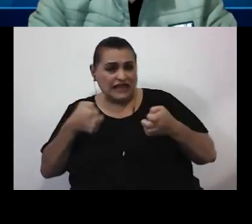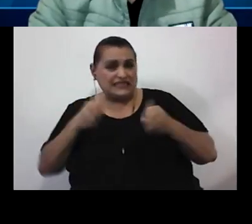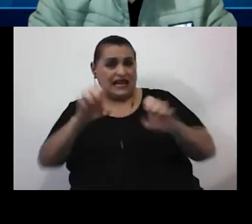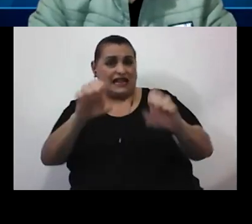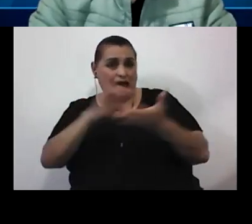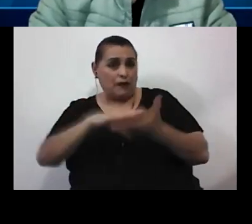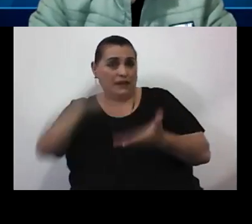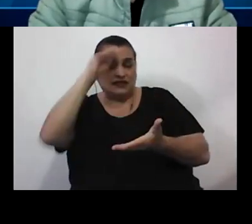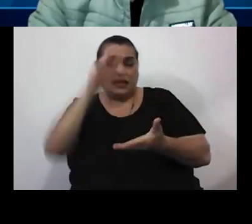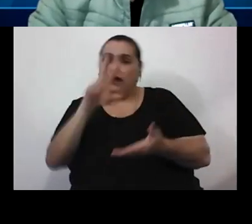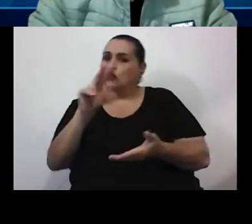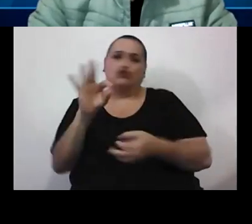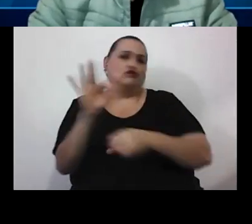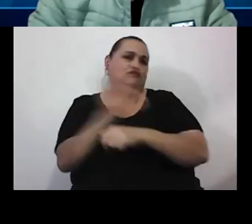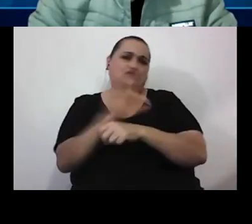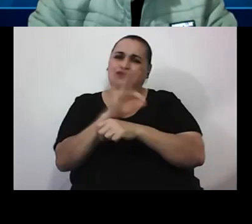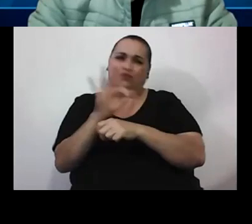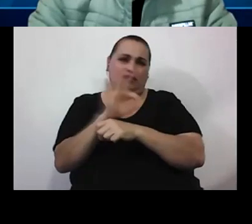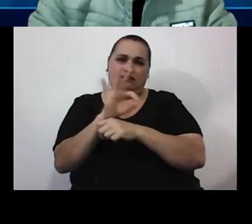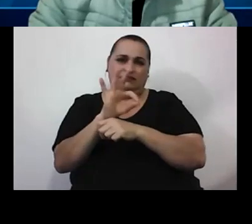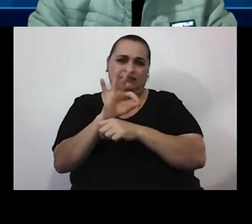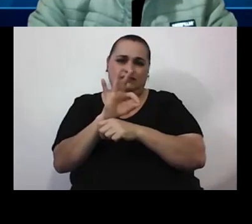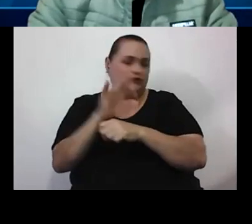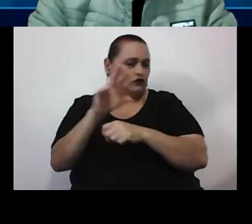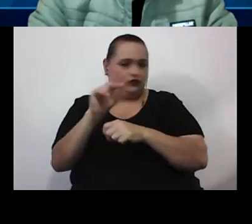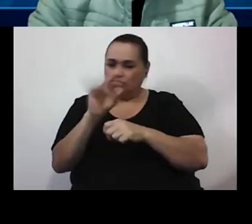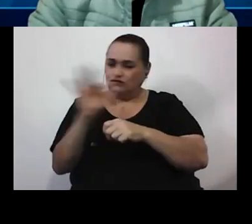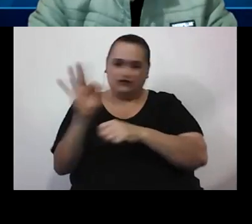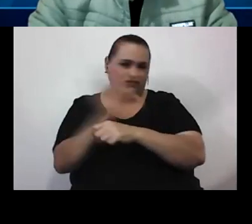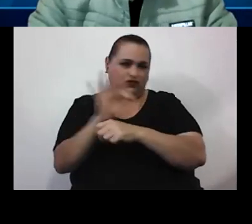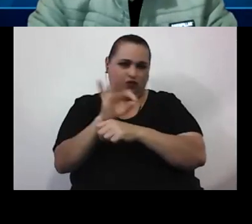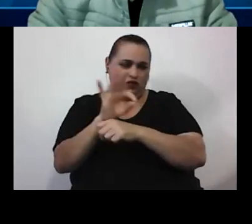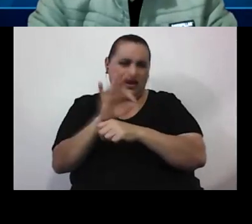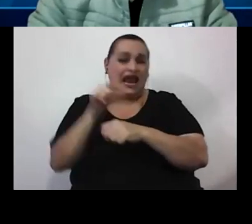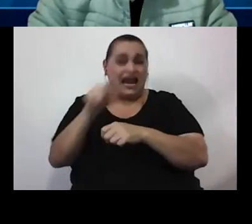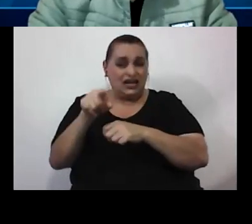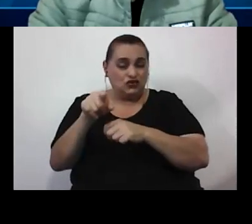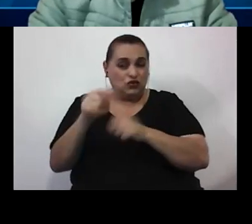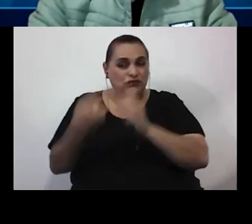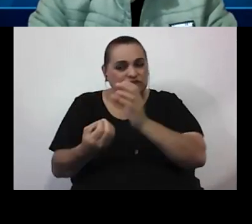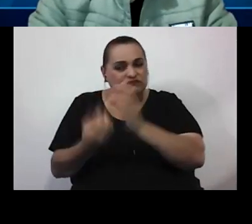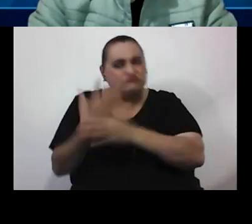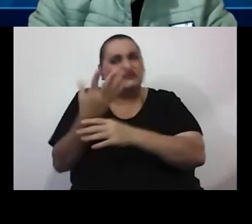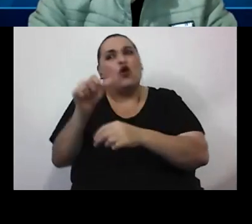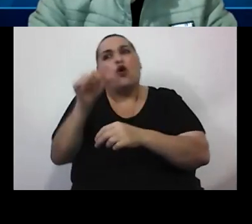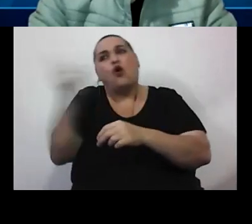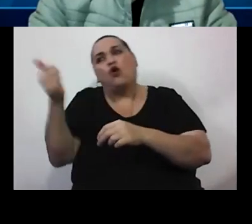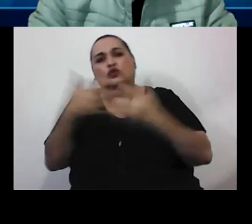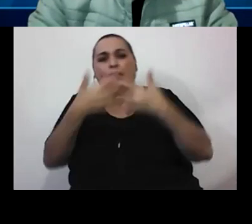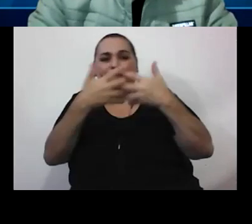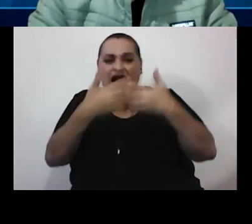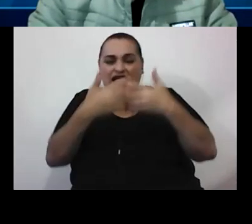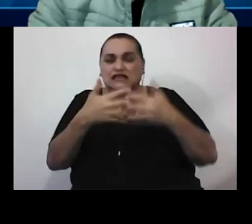aprendizaje, no funciona. No funciona. Crea otros mecanismos psicológicos que parecieran que